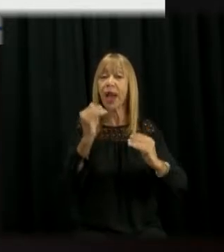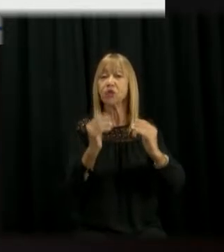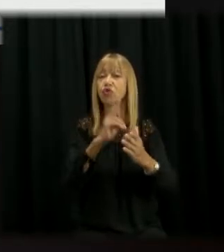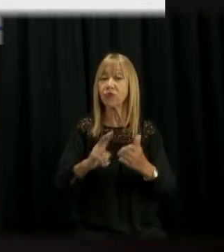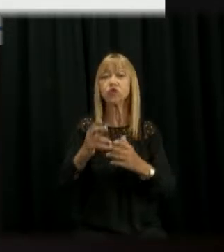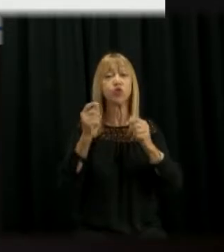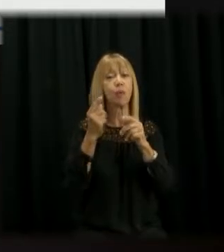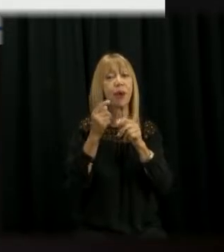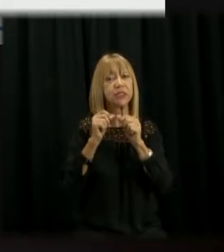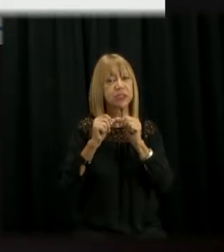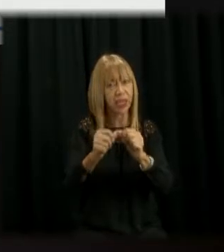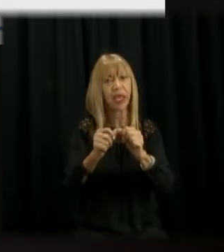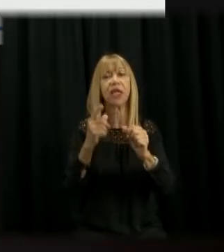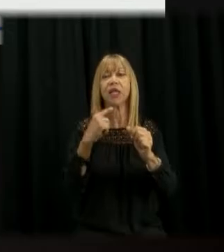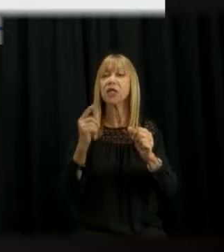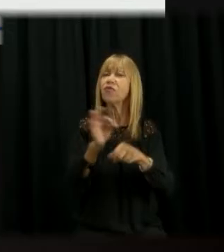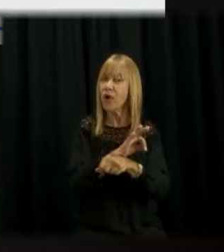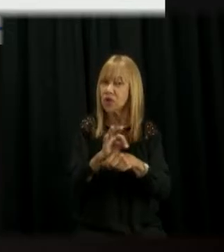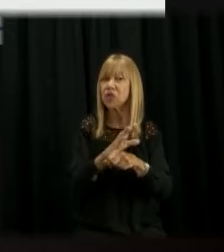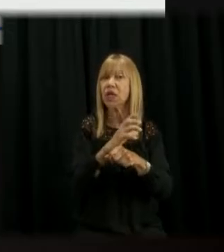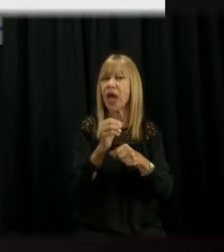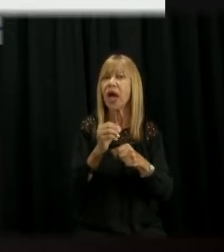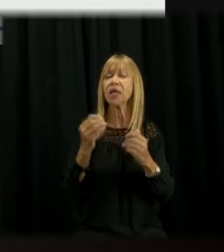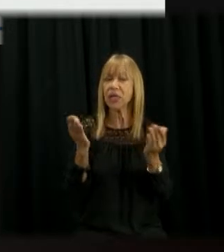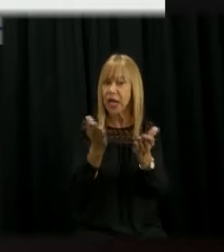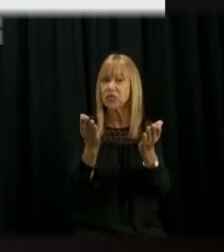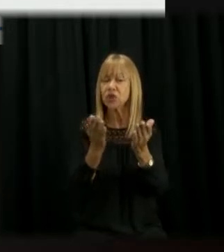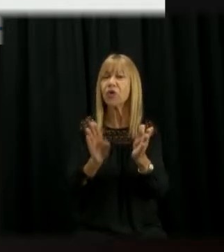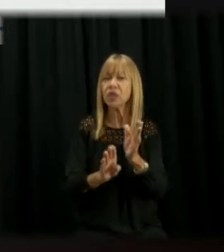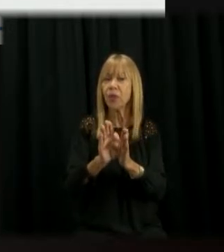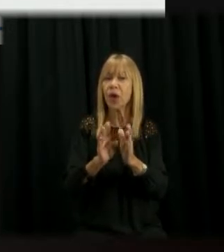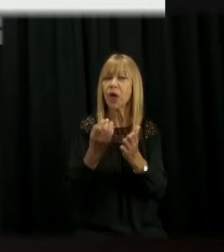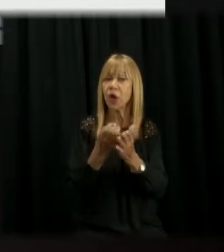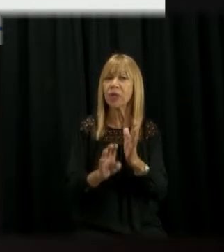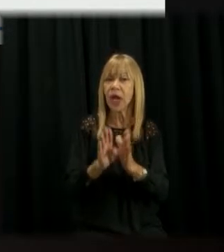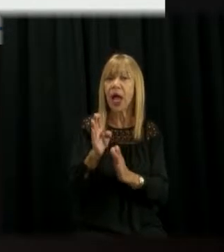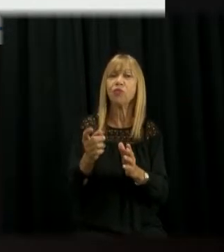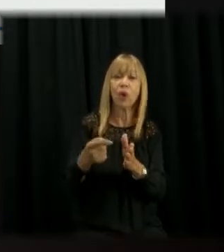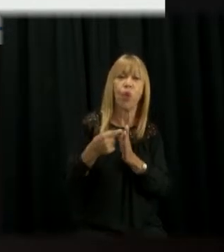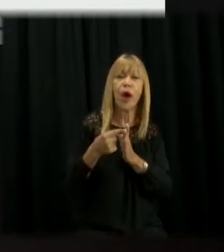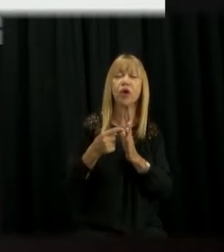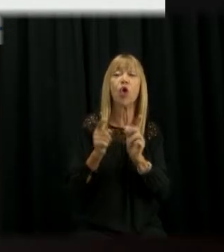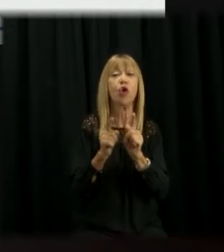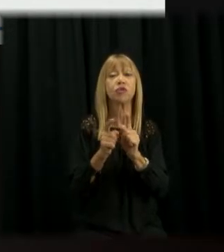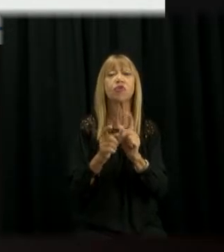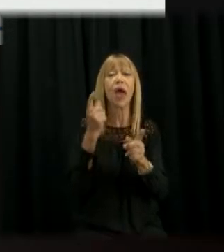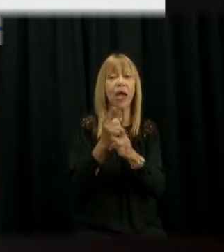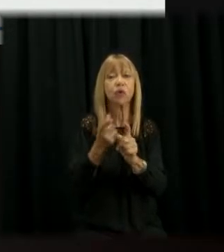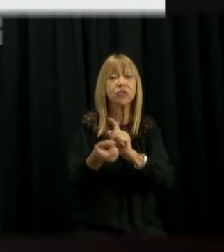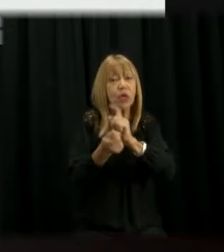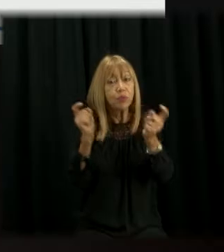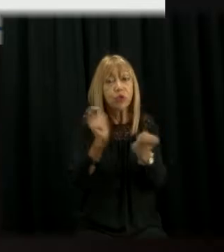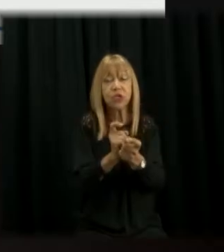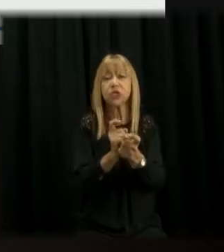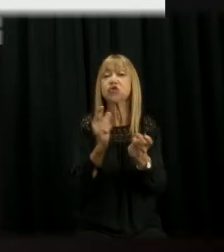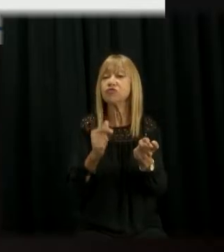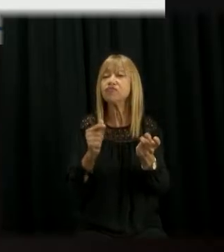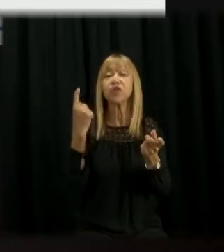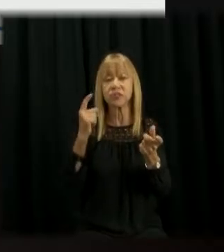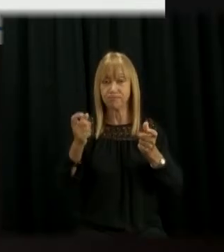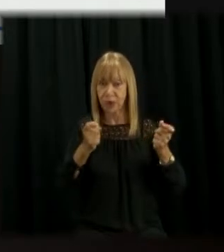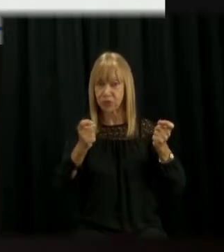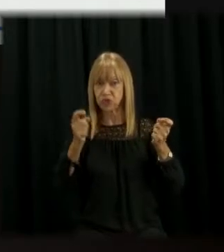ofrece el balance justo para mantener su función necesaria como un motor de desarrollo económico, para